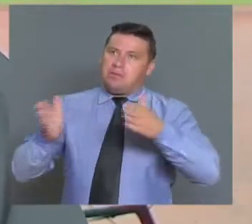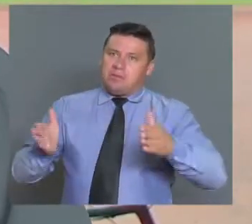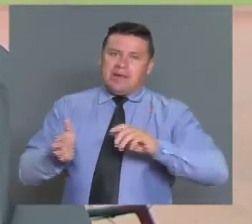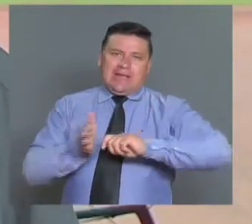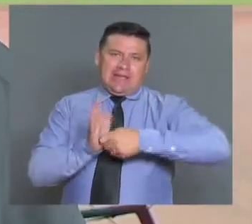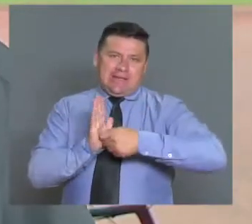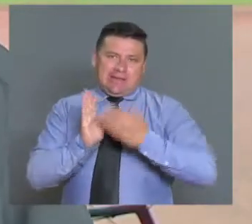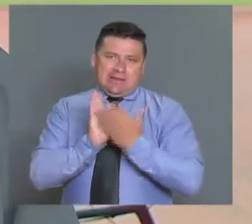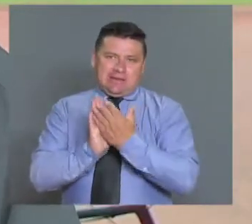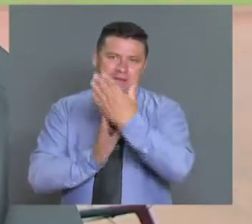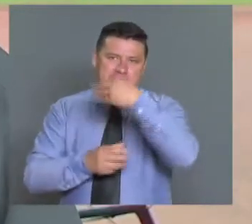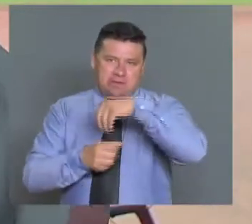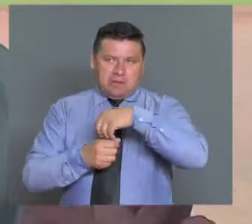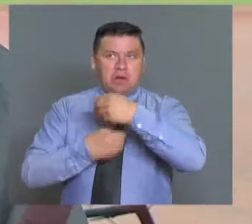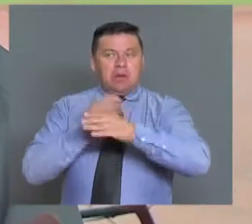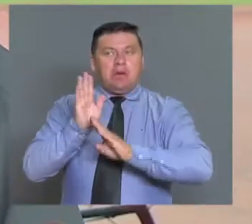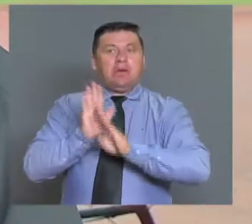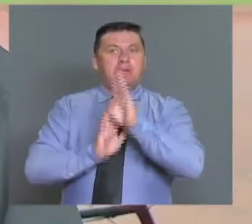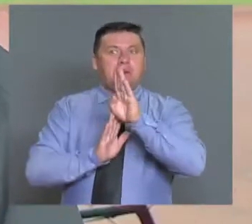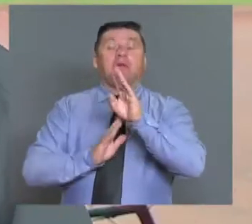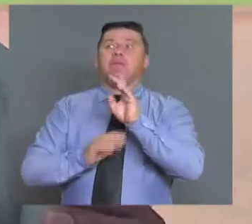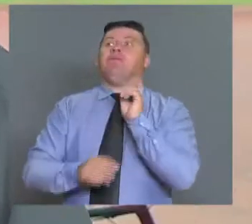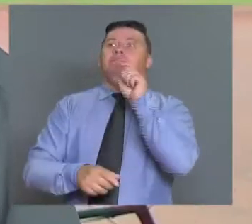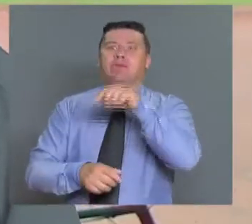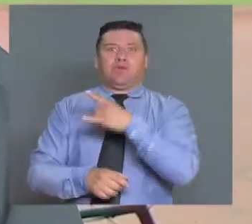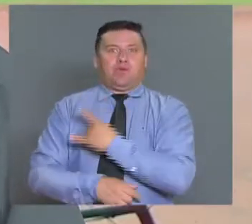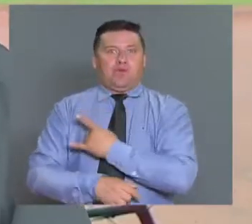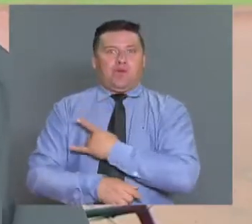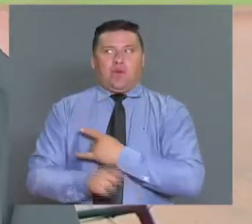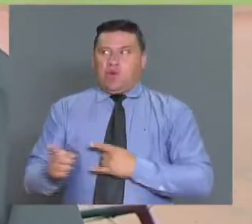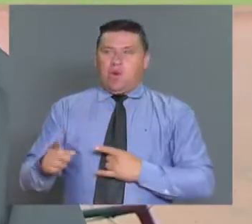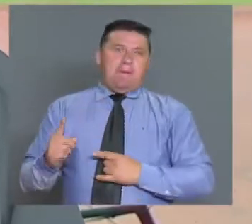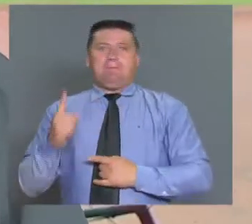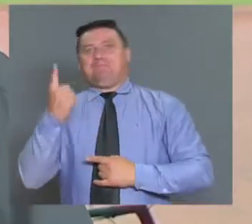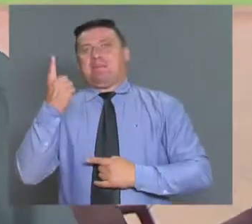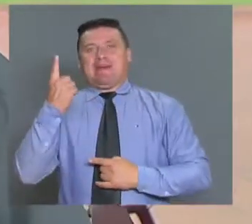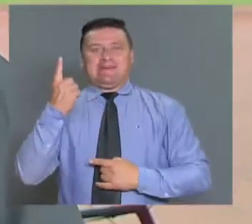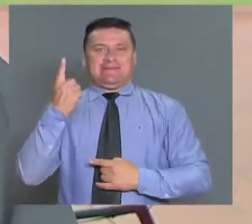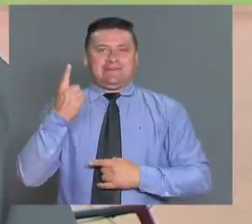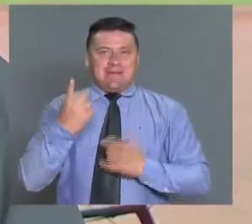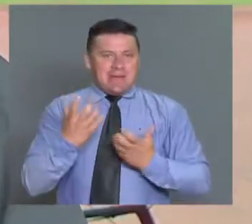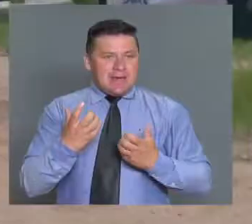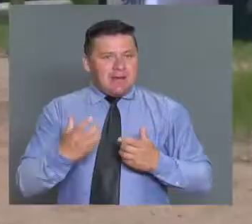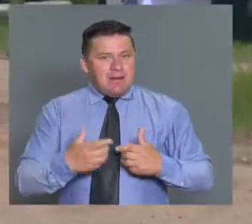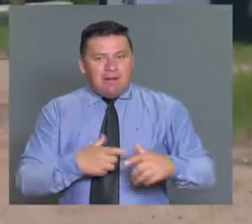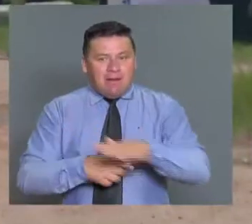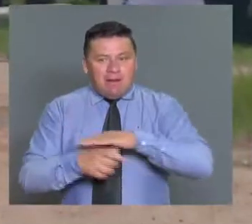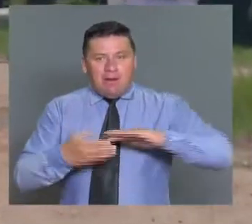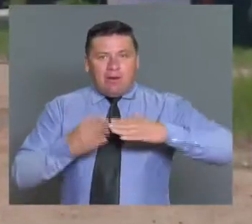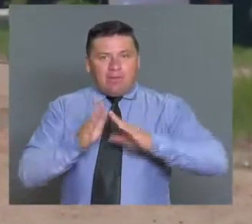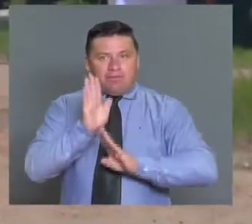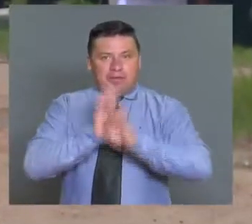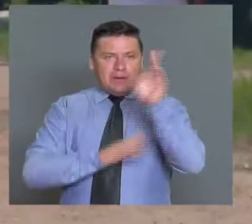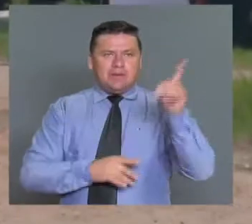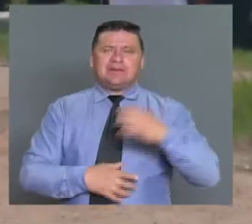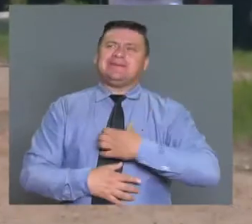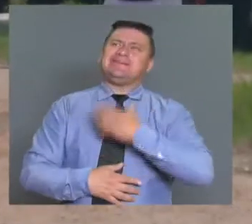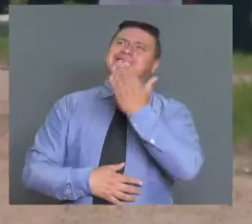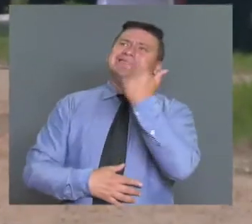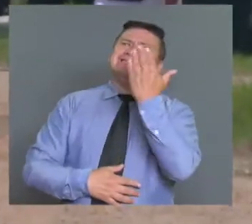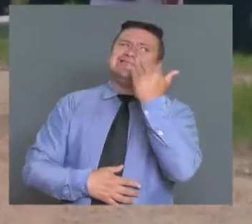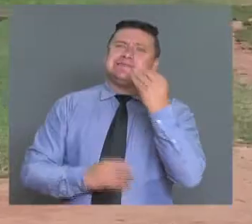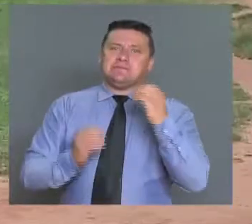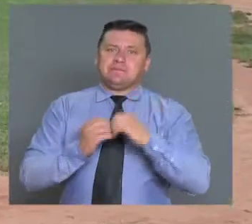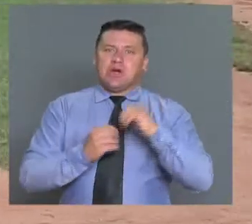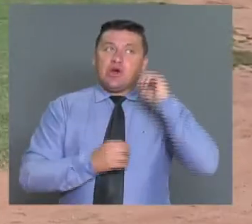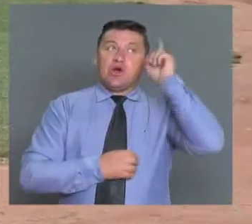internado y fue así como la educación es la pionera para el desarrollo de todo el territorio. El clamor de los pobladores también es